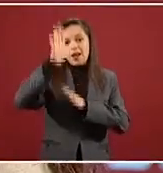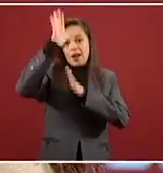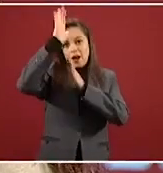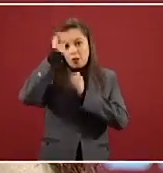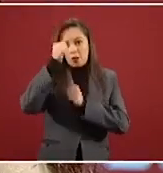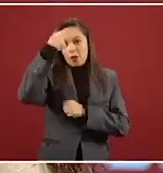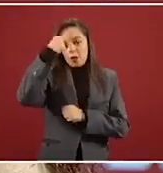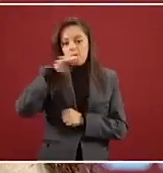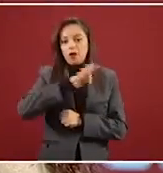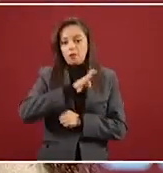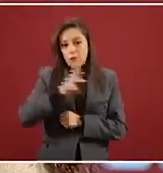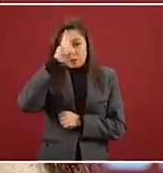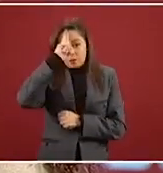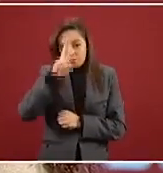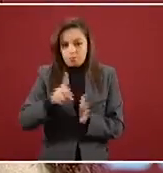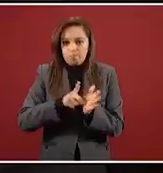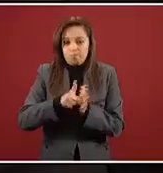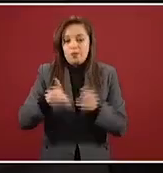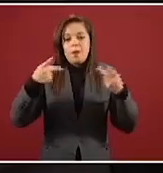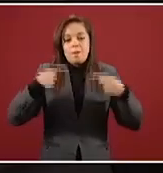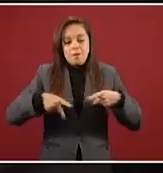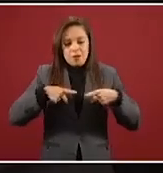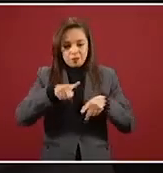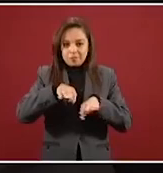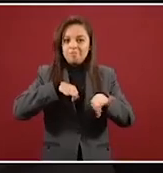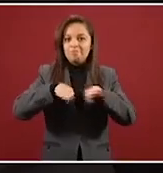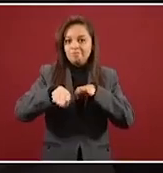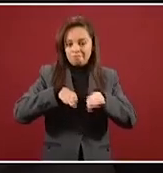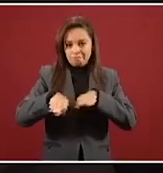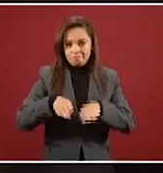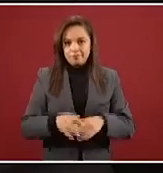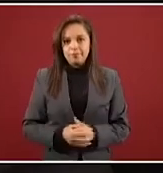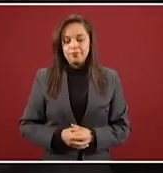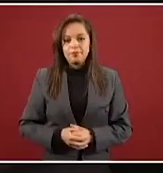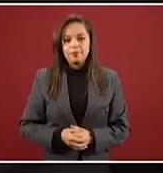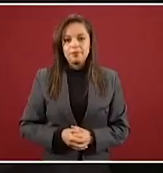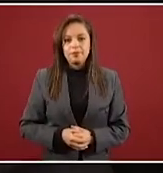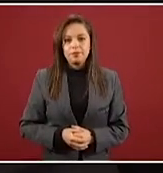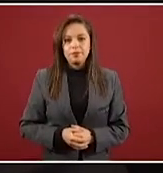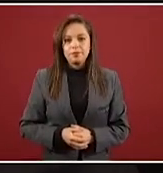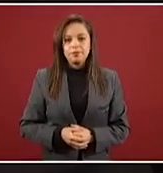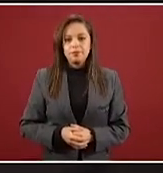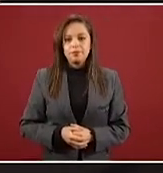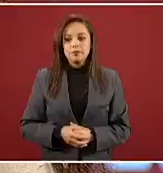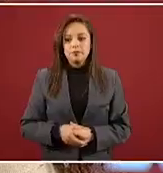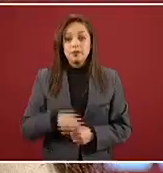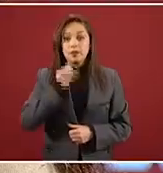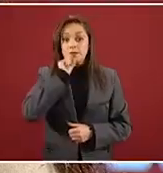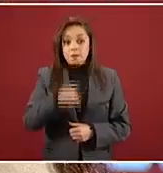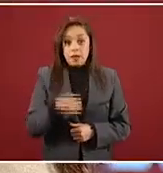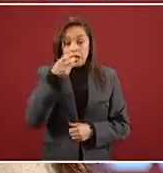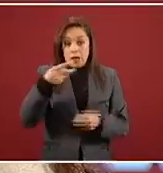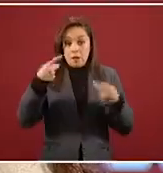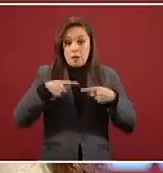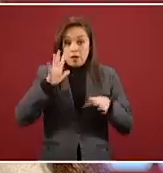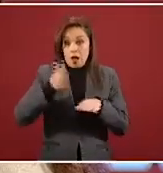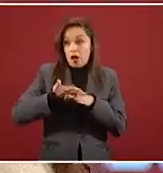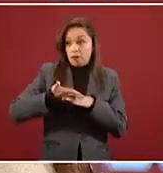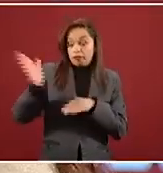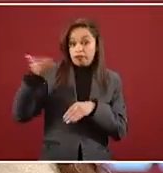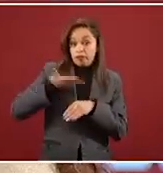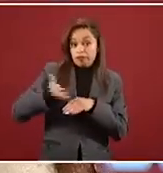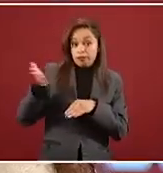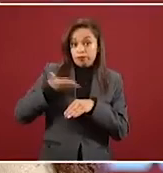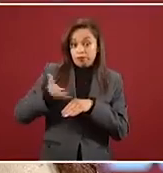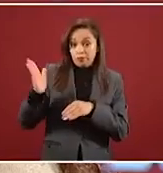respeten los derechos de los trabajadores, incluso aquellos que hayan sido despedidos, que sea en